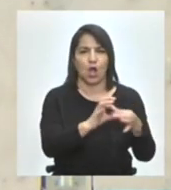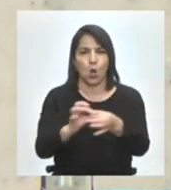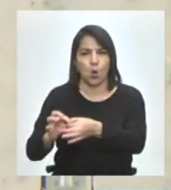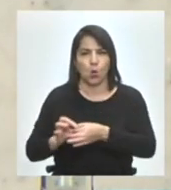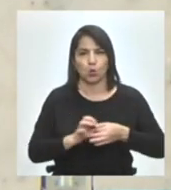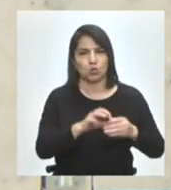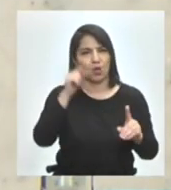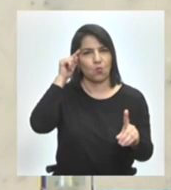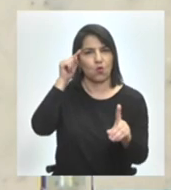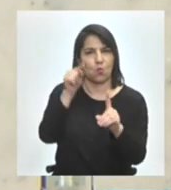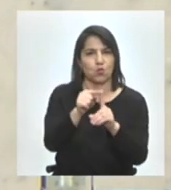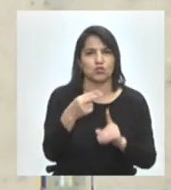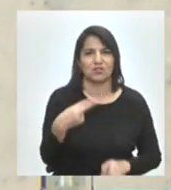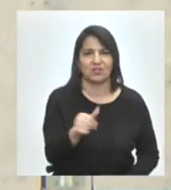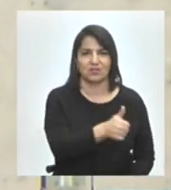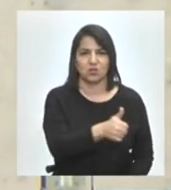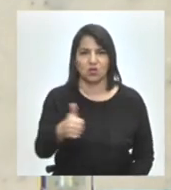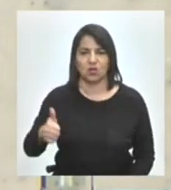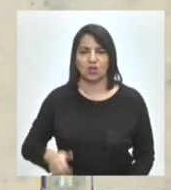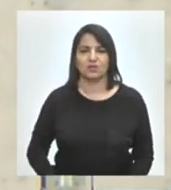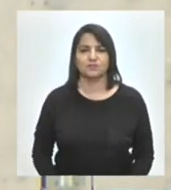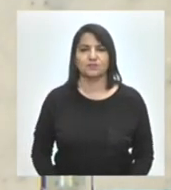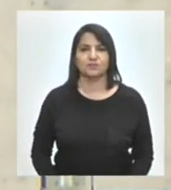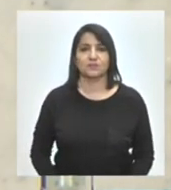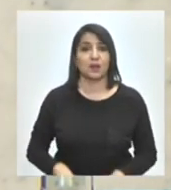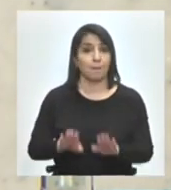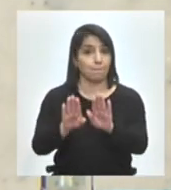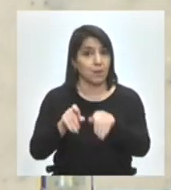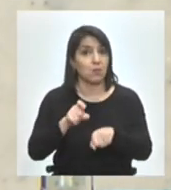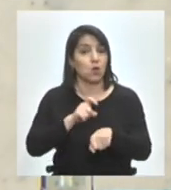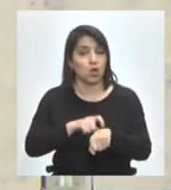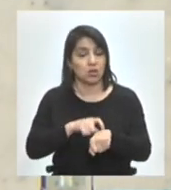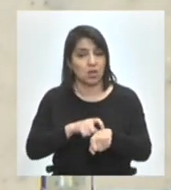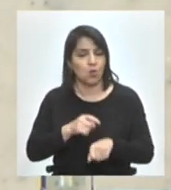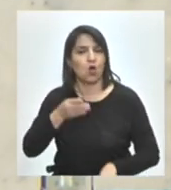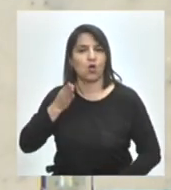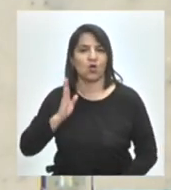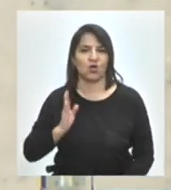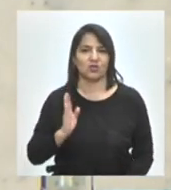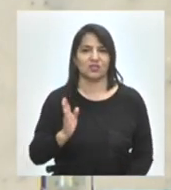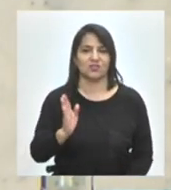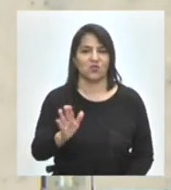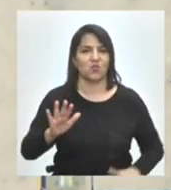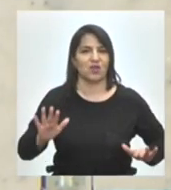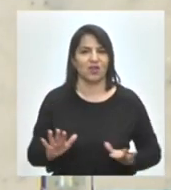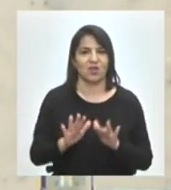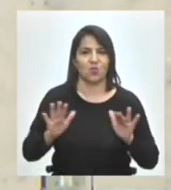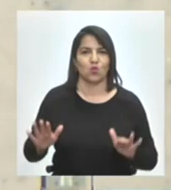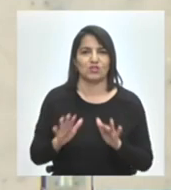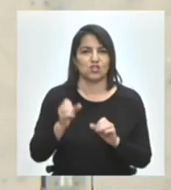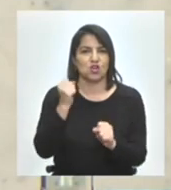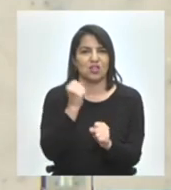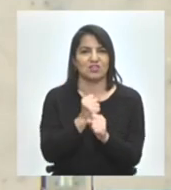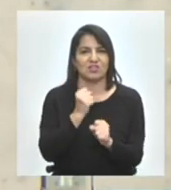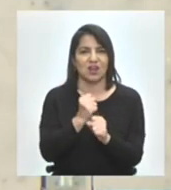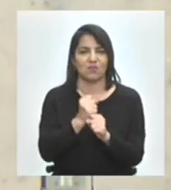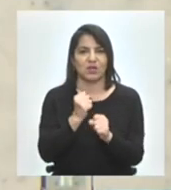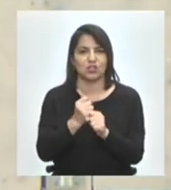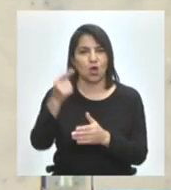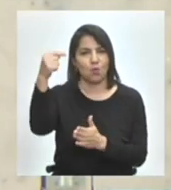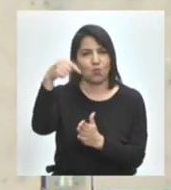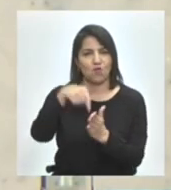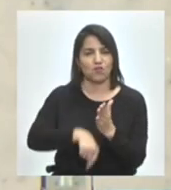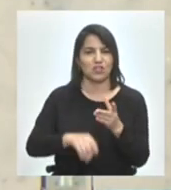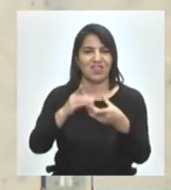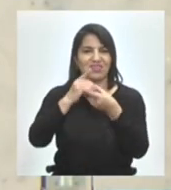propósito común. En paralelo, seguiremos, por cierto, impulsando y trabajando por profundizar